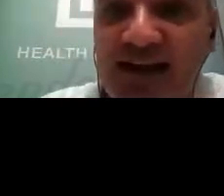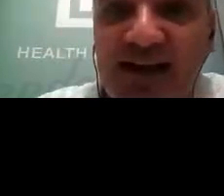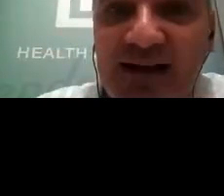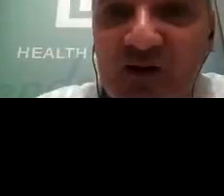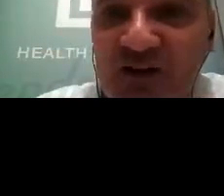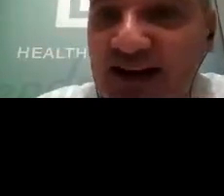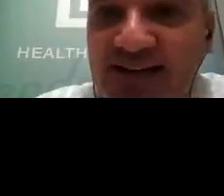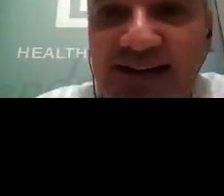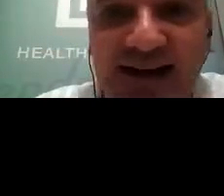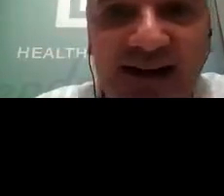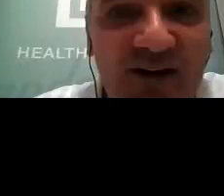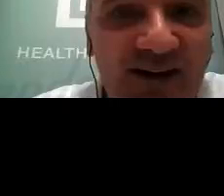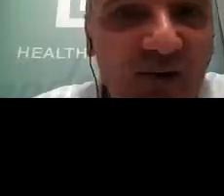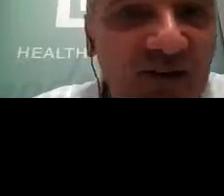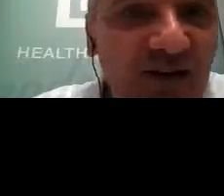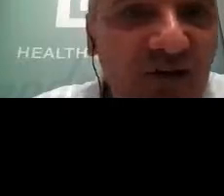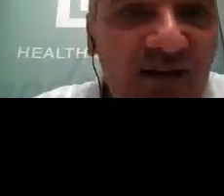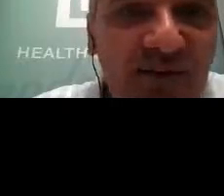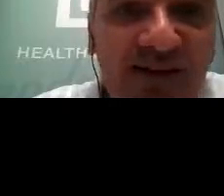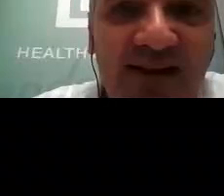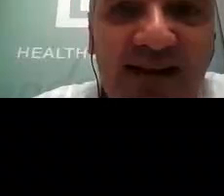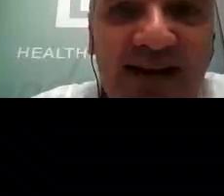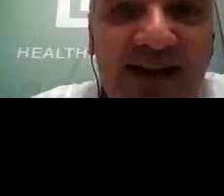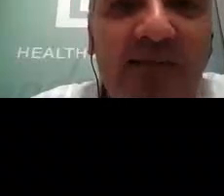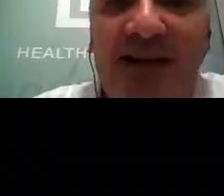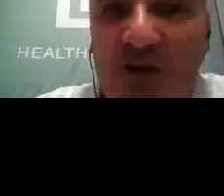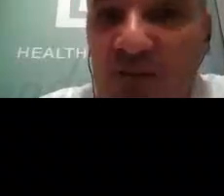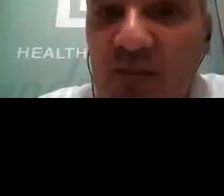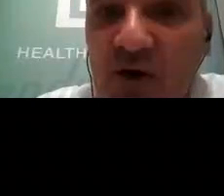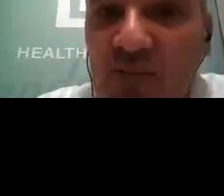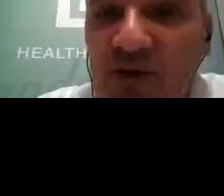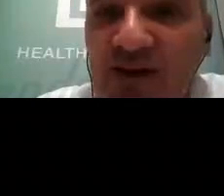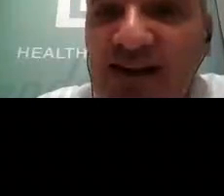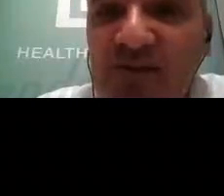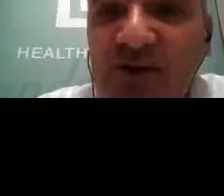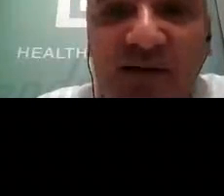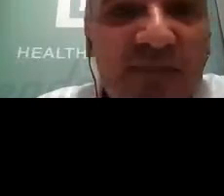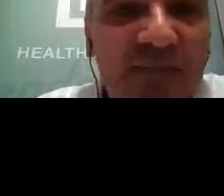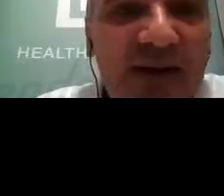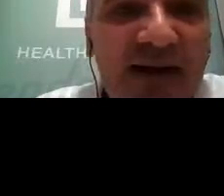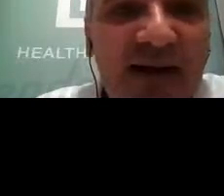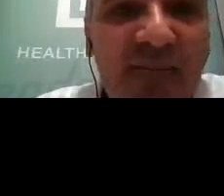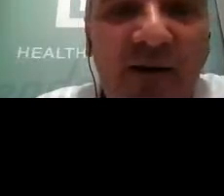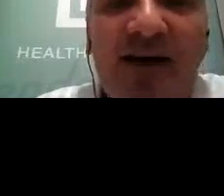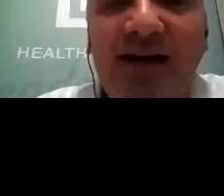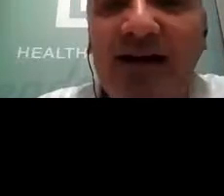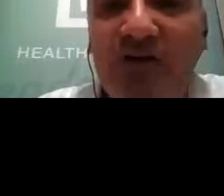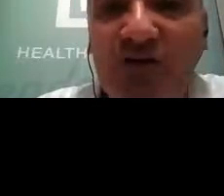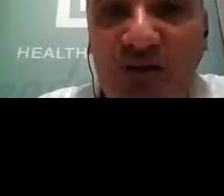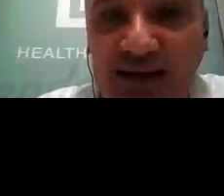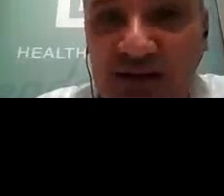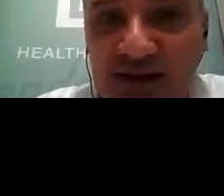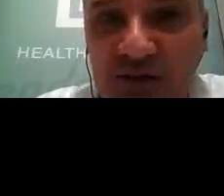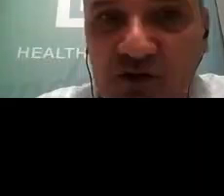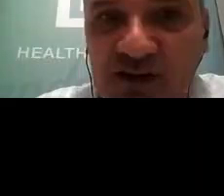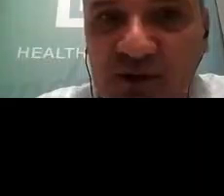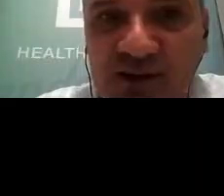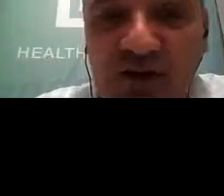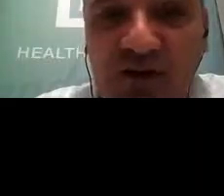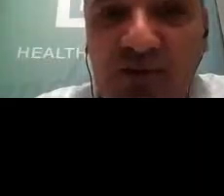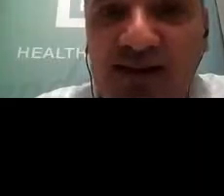sea carencial. Creo que ya estamos en las últimas. La bebida con proteínas, Protein Power, es